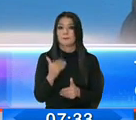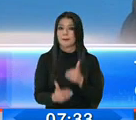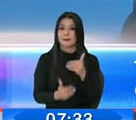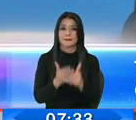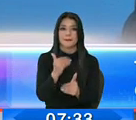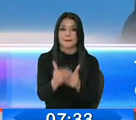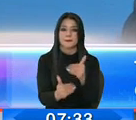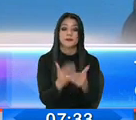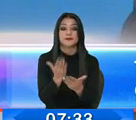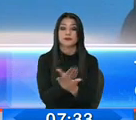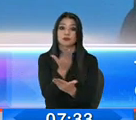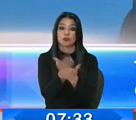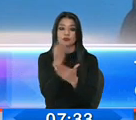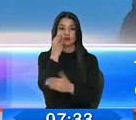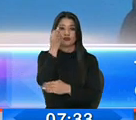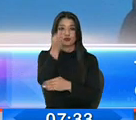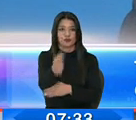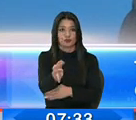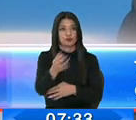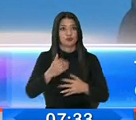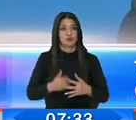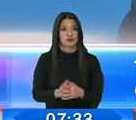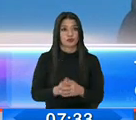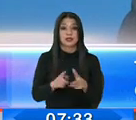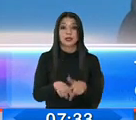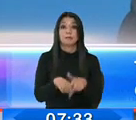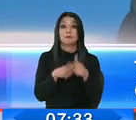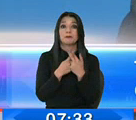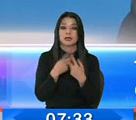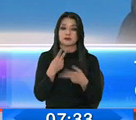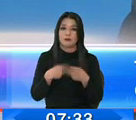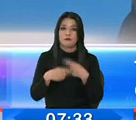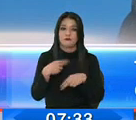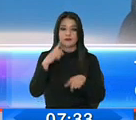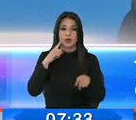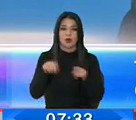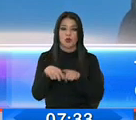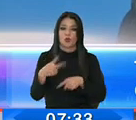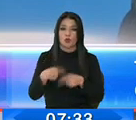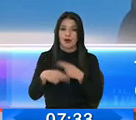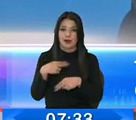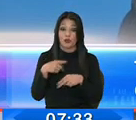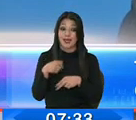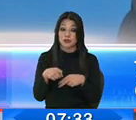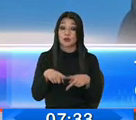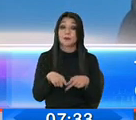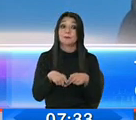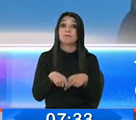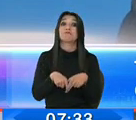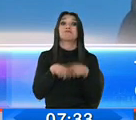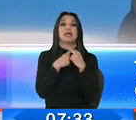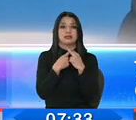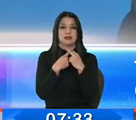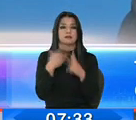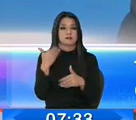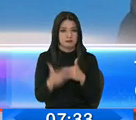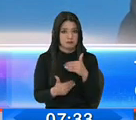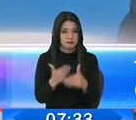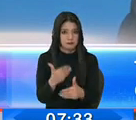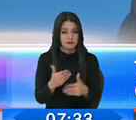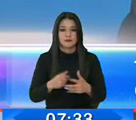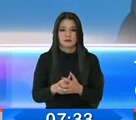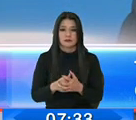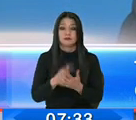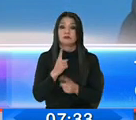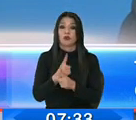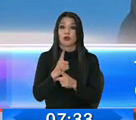estamos planteando es el inicio de la negociación de un acuerdo comercial. Y para ello se prevé que las máximas autoridades